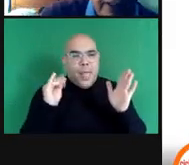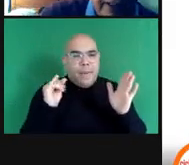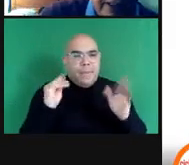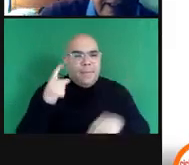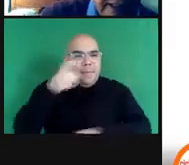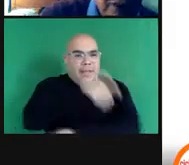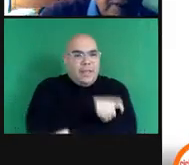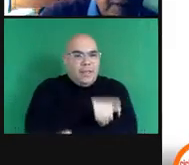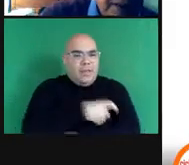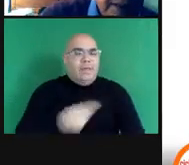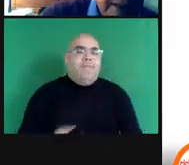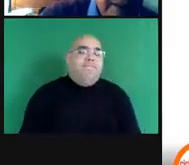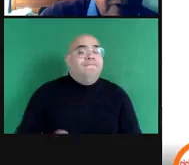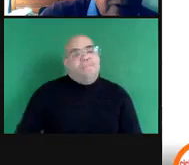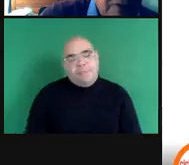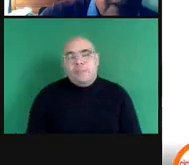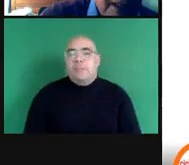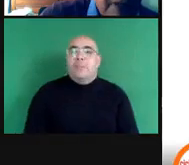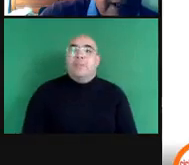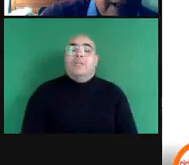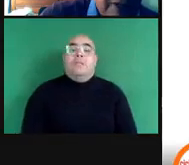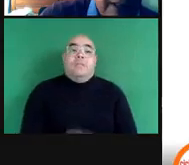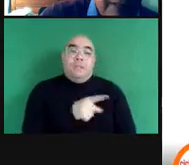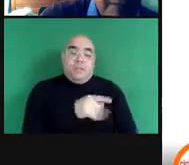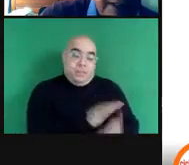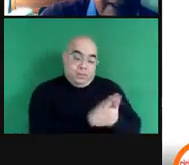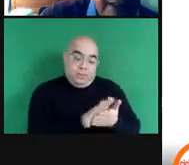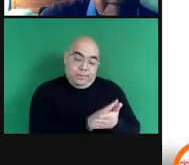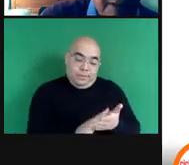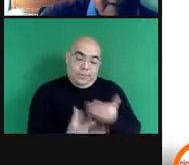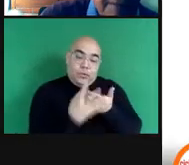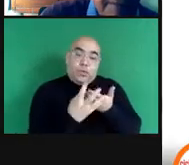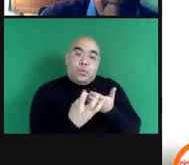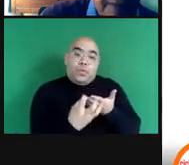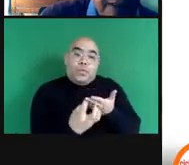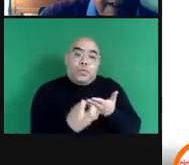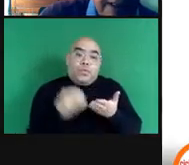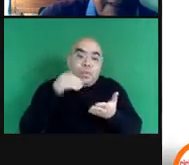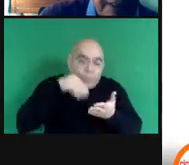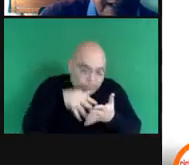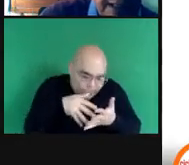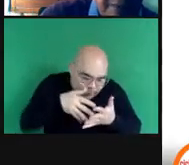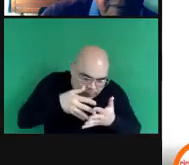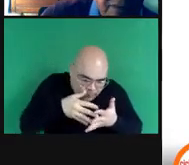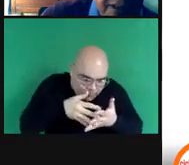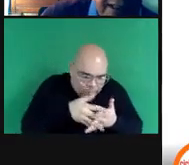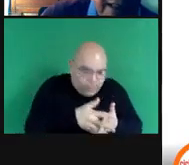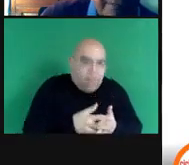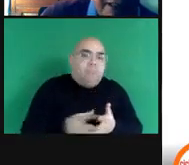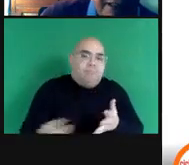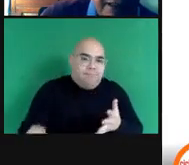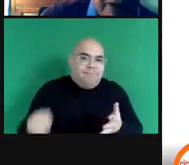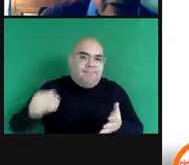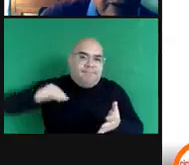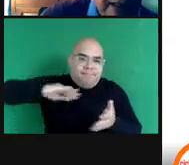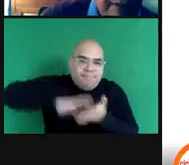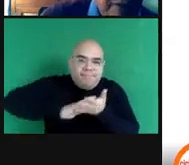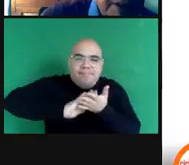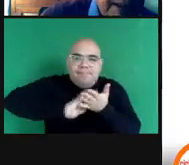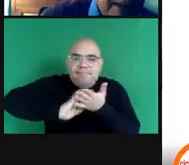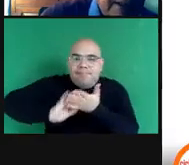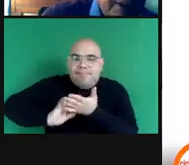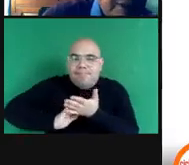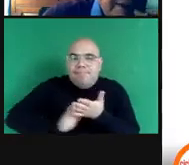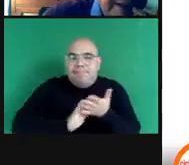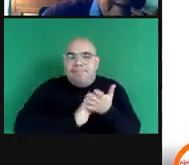poros de las superficies, complicando la labor de limpieza del grafiti. Y depende de la profundidad de la penetración y la